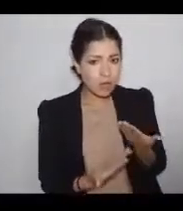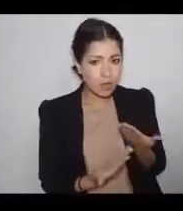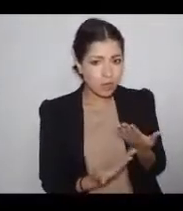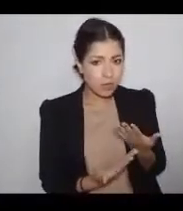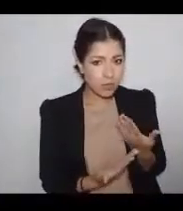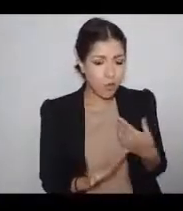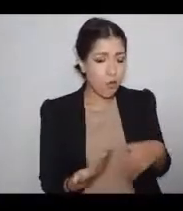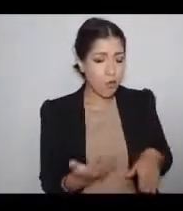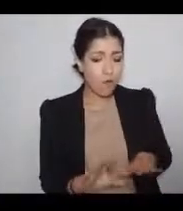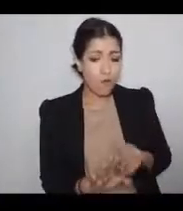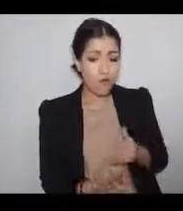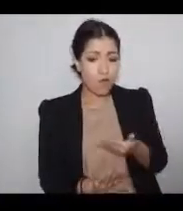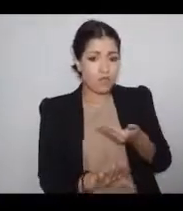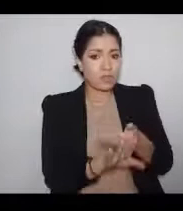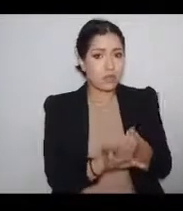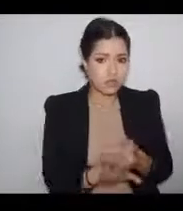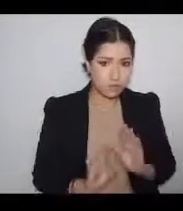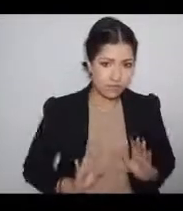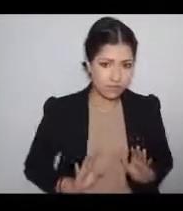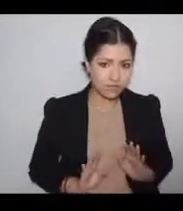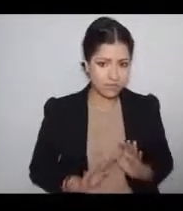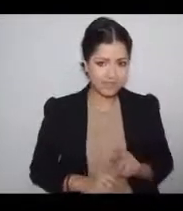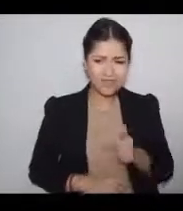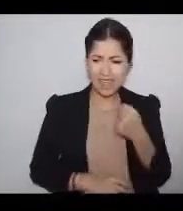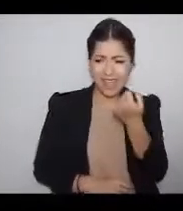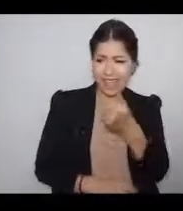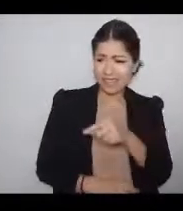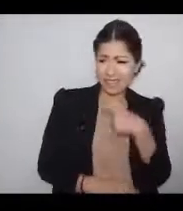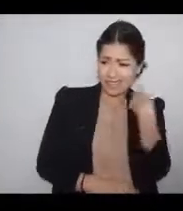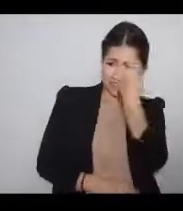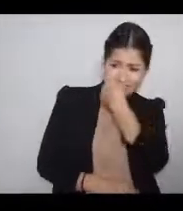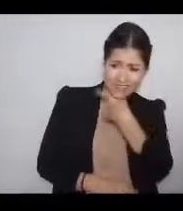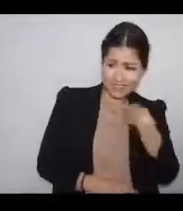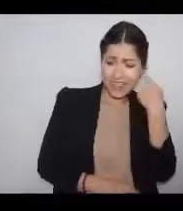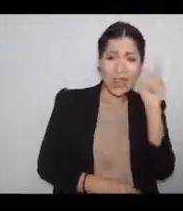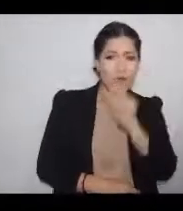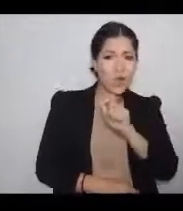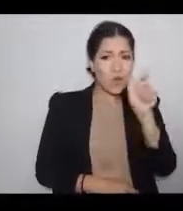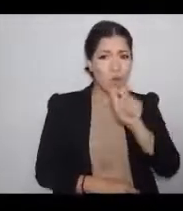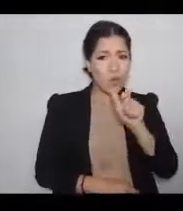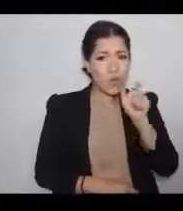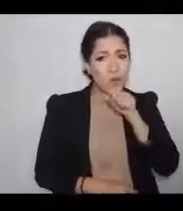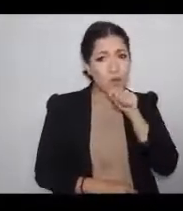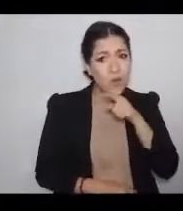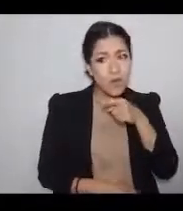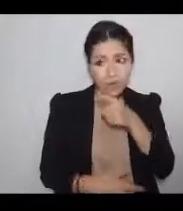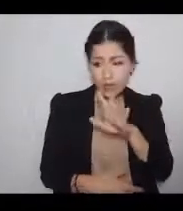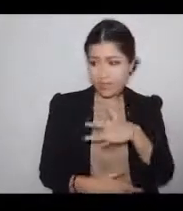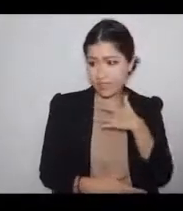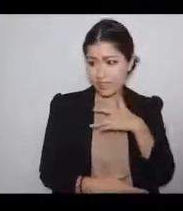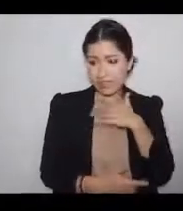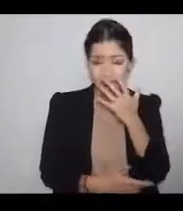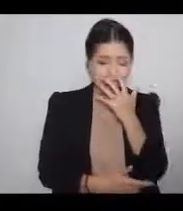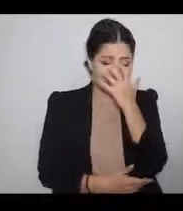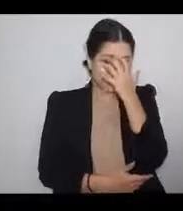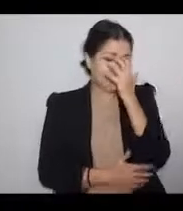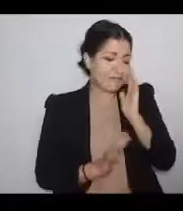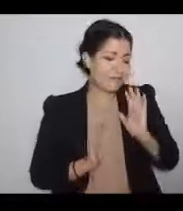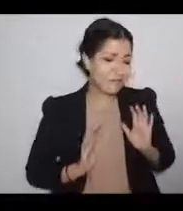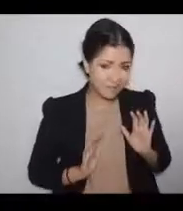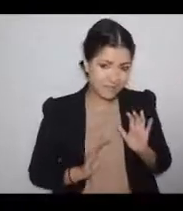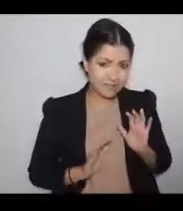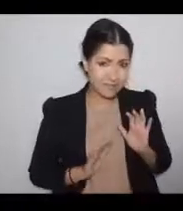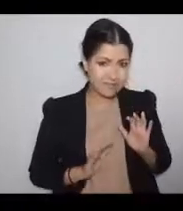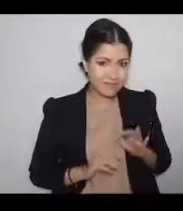¿Cuál es la cara de monjita ofendida? La que pones cuando te levantan el hábito frente a toda la congregación.